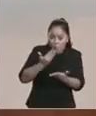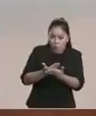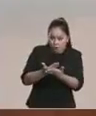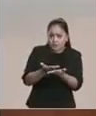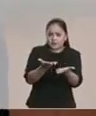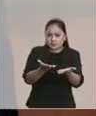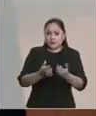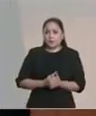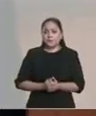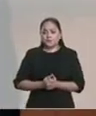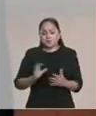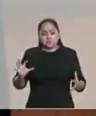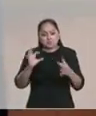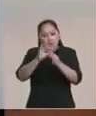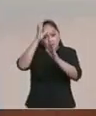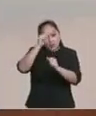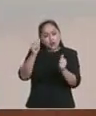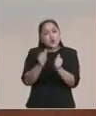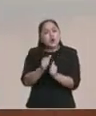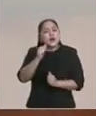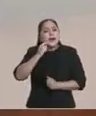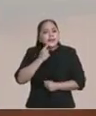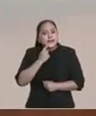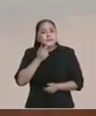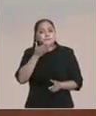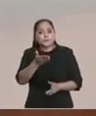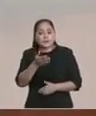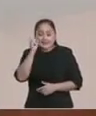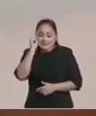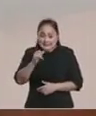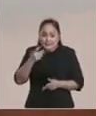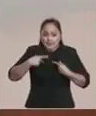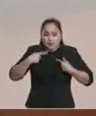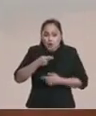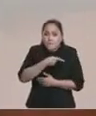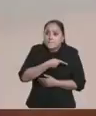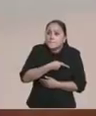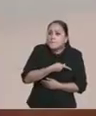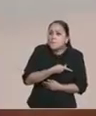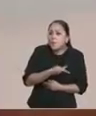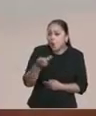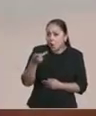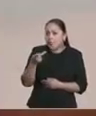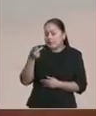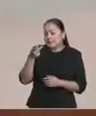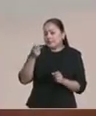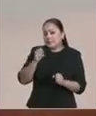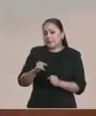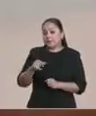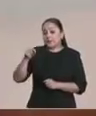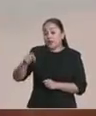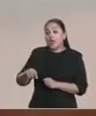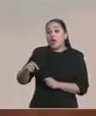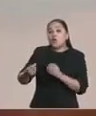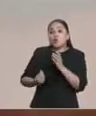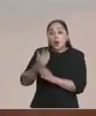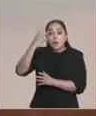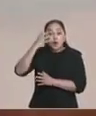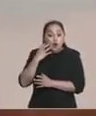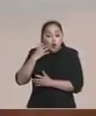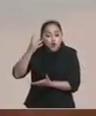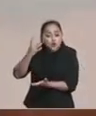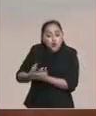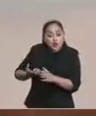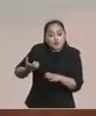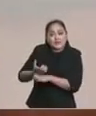Coincido con Andrés en el tema de que ha crecido la pobreza. Nuevo León es el único estado del país que ha bajado la pobreza. ¿Y saben